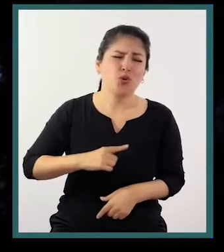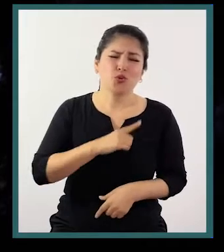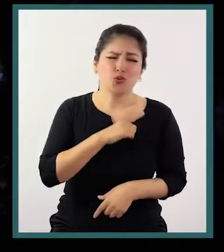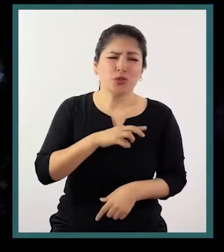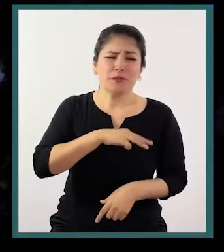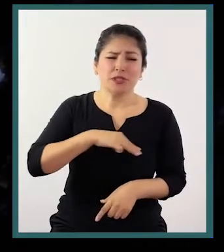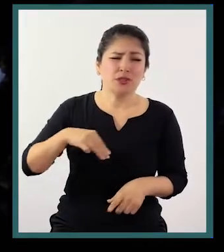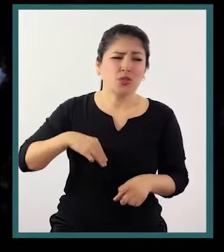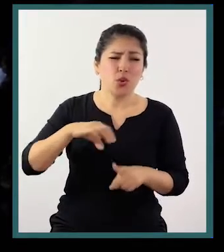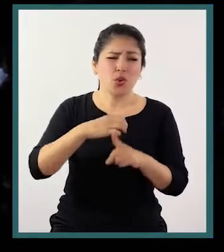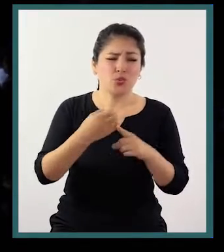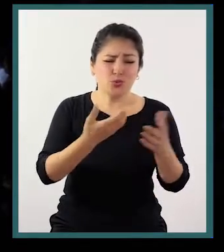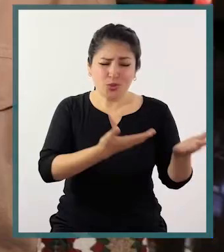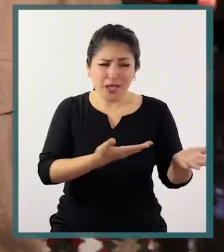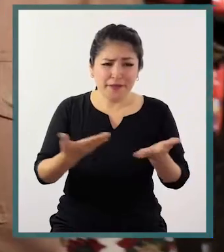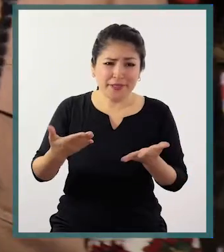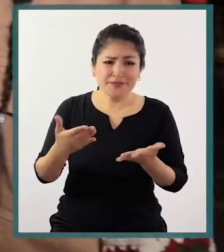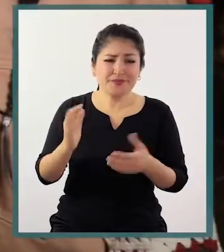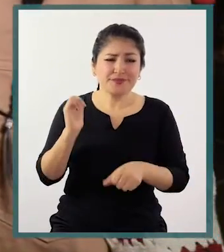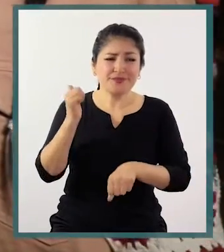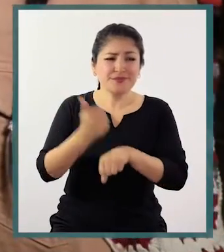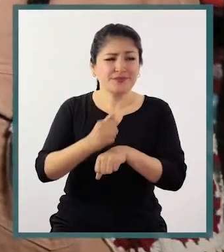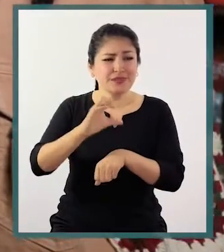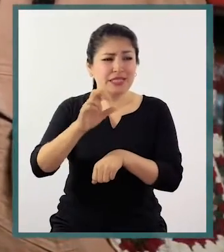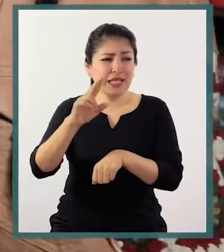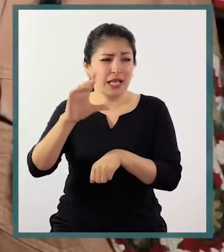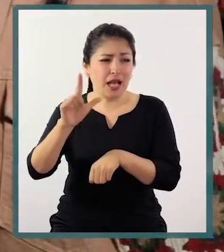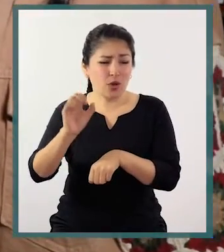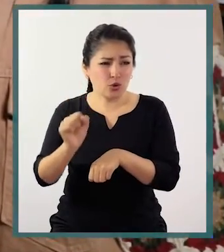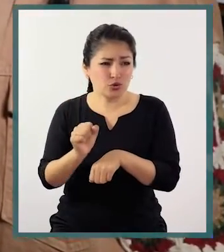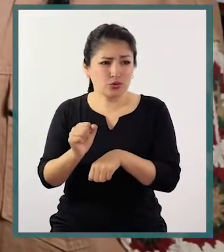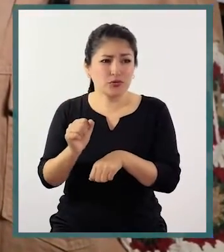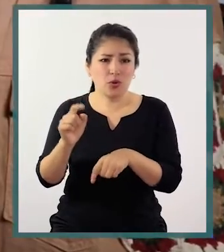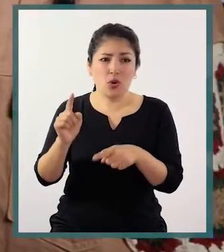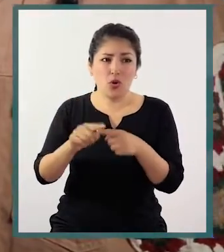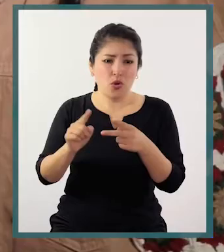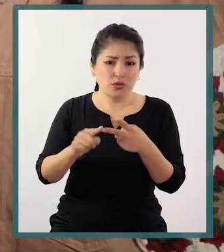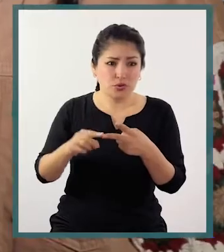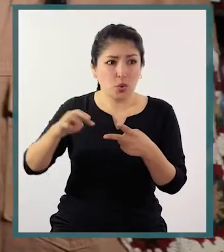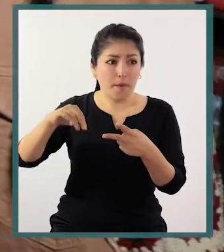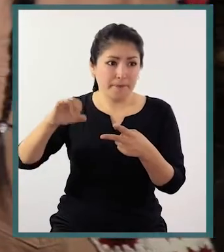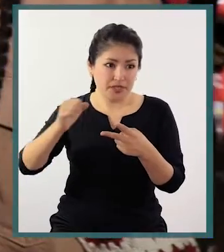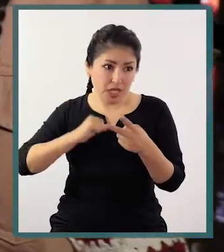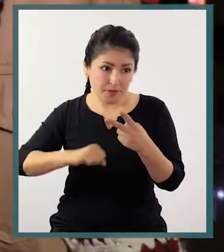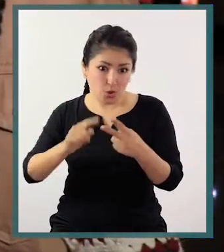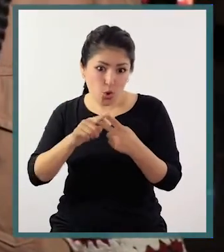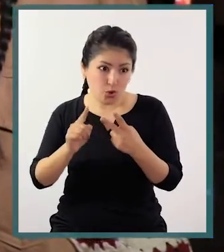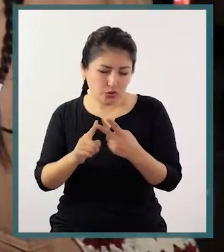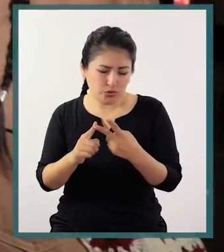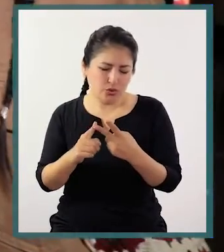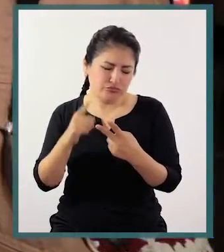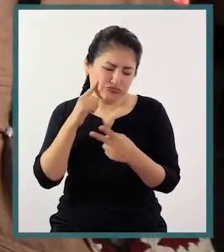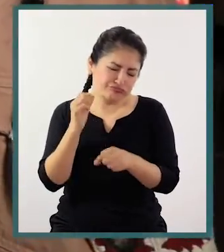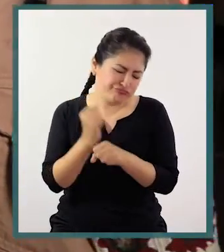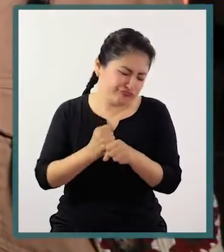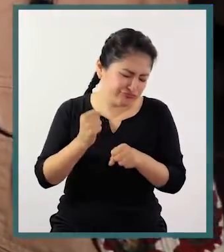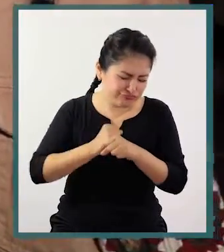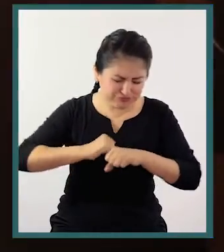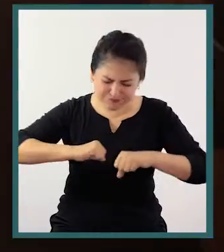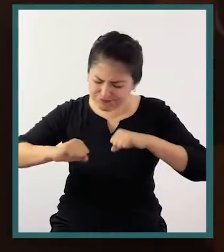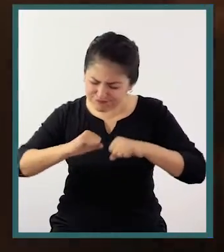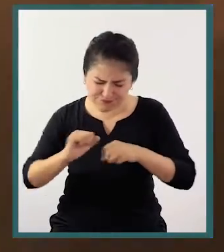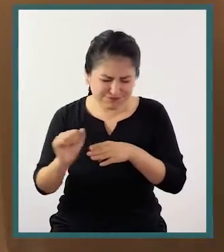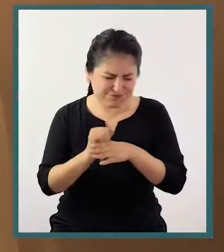dar la oportunidad al ballet, ¿no? Director Carlos, Michel, él es Michael, más conocido como Michael. Un trabajo